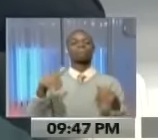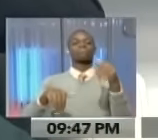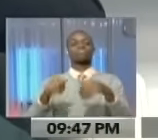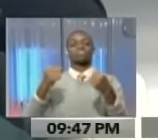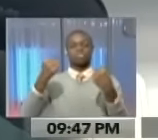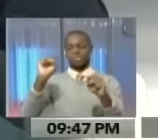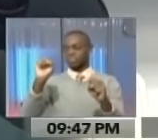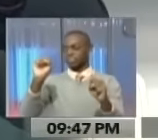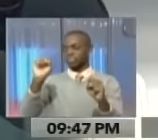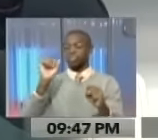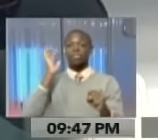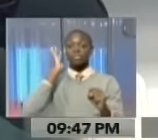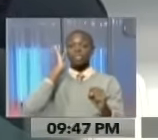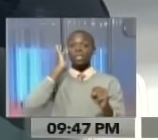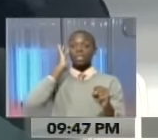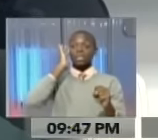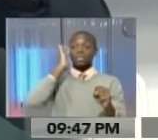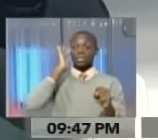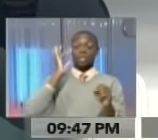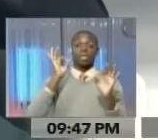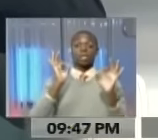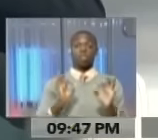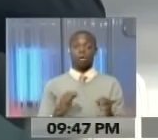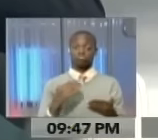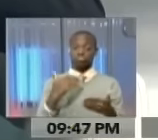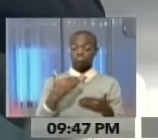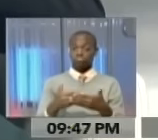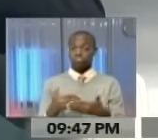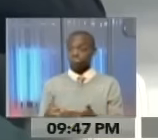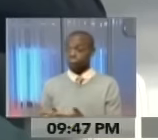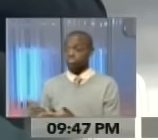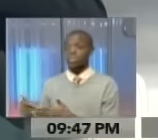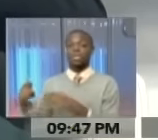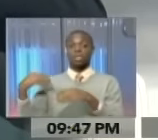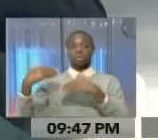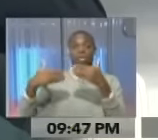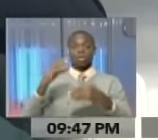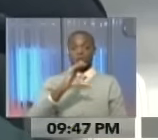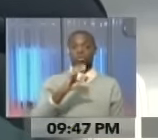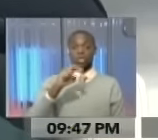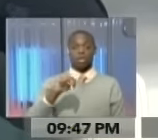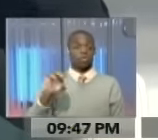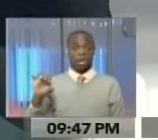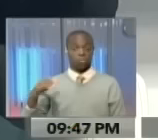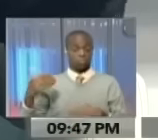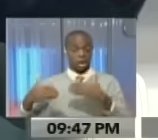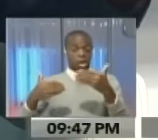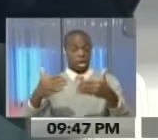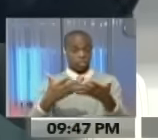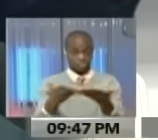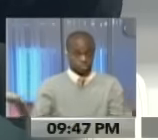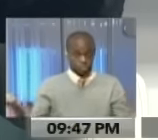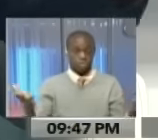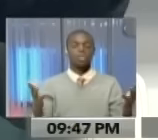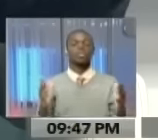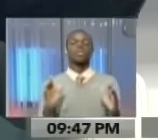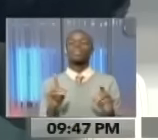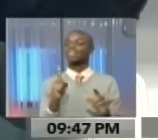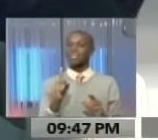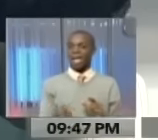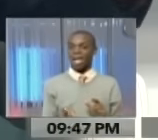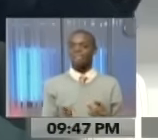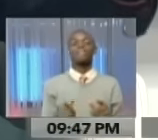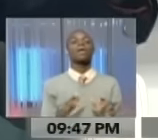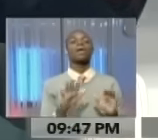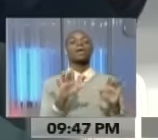en base a los prama que de forma usual mantiene el Consejo Nacional electoral para cualquier tipo de elección es que cumplida la mitad